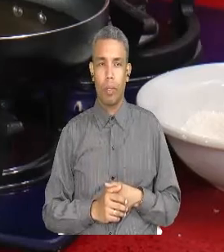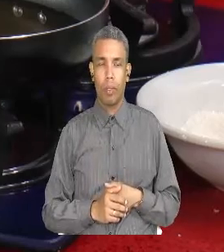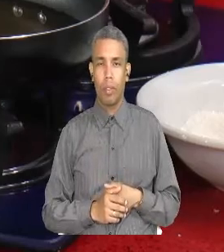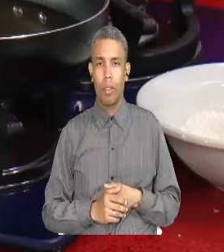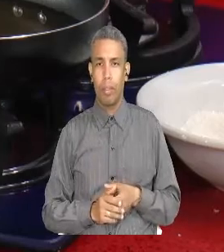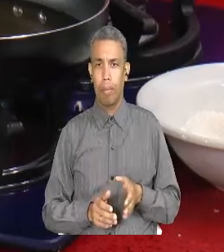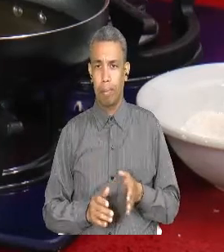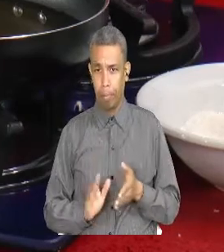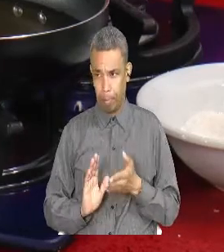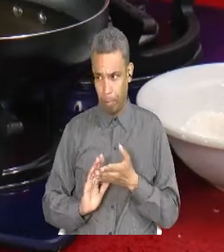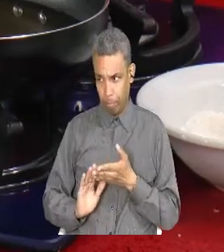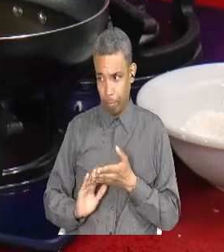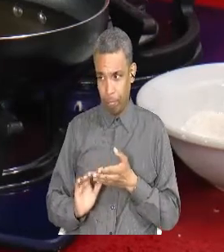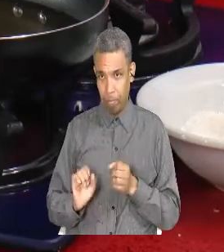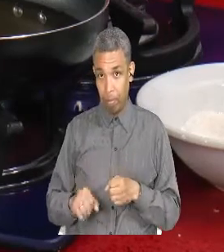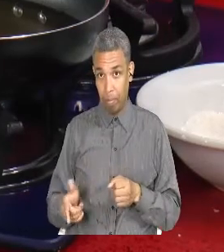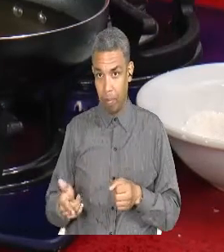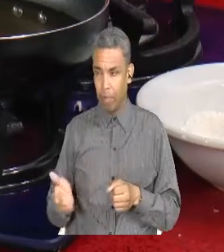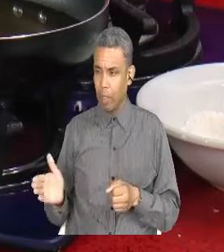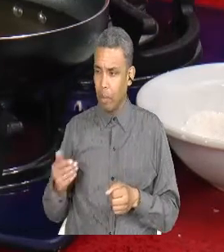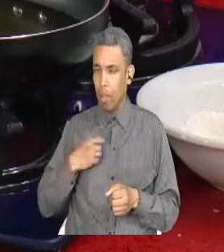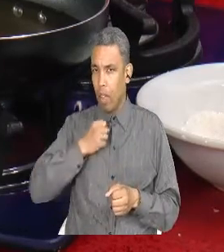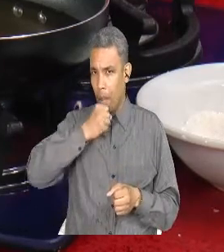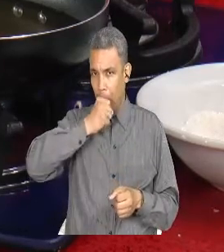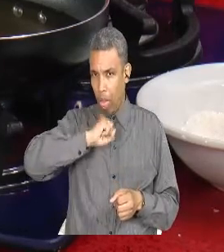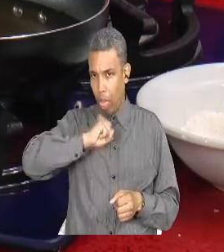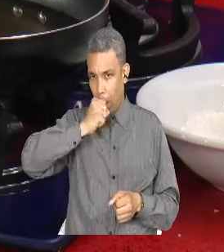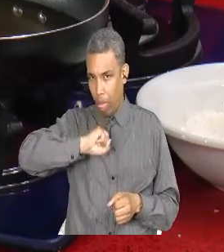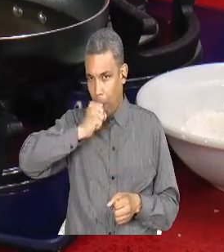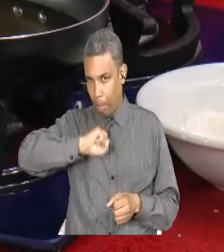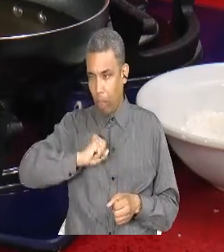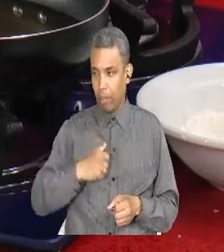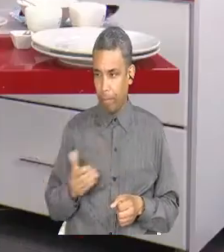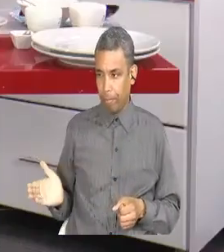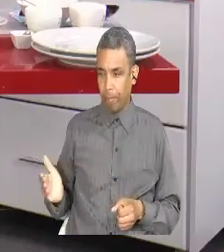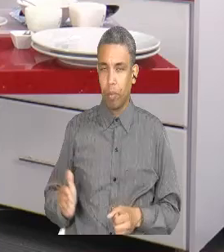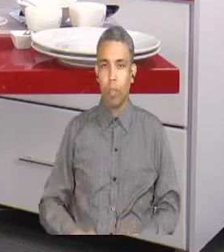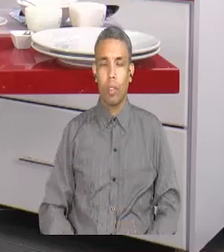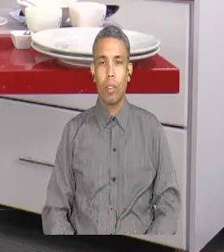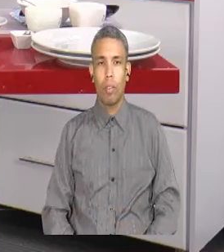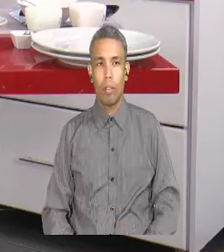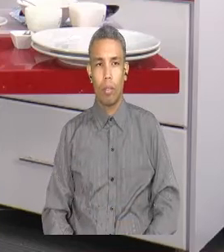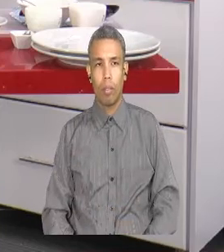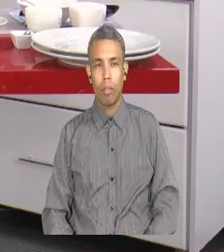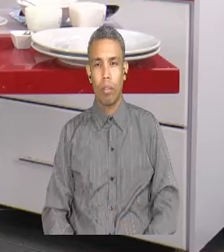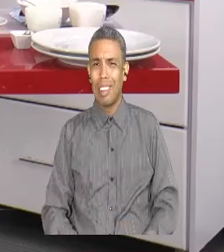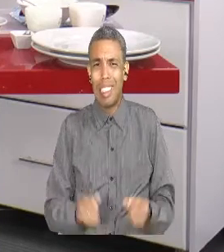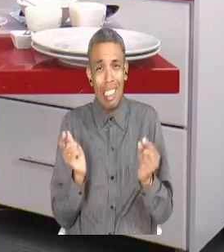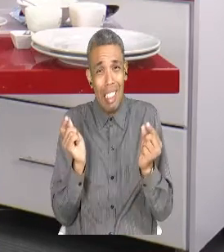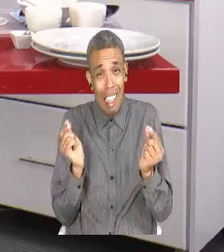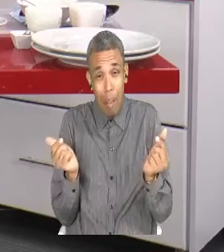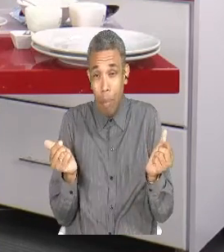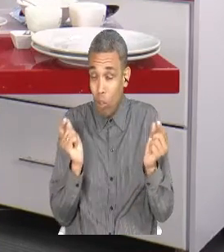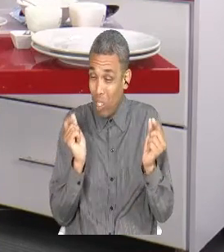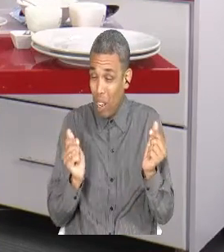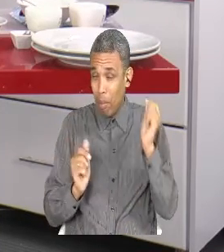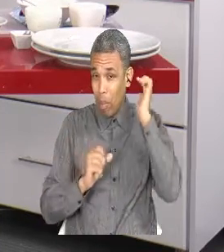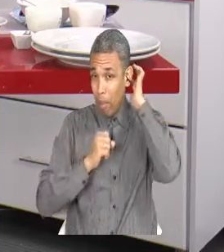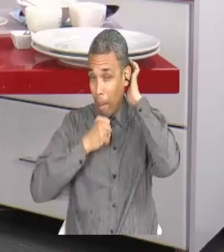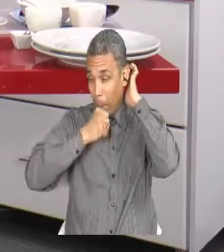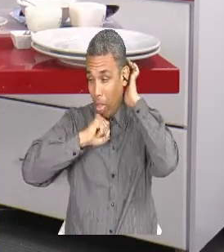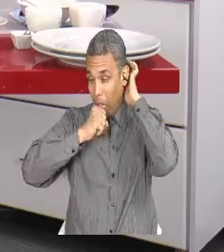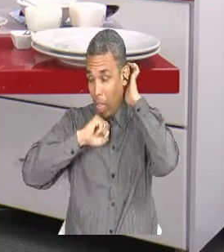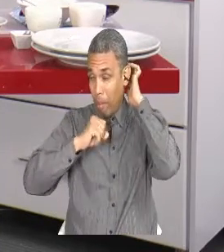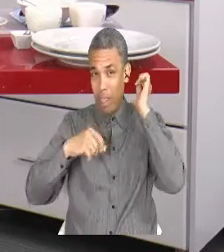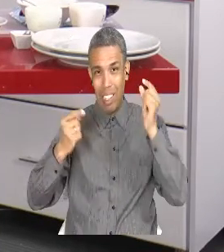si quiere me pasas el helado. Ajá. Bueno, cuando hablábamos del helado... Esto tiene que ser rápido. Sí, porque este ya se está inclusive...